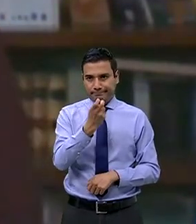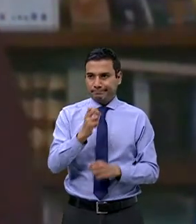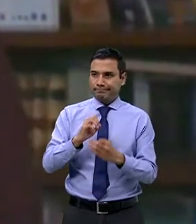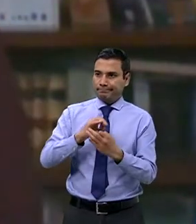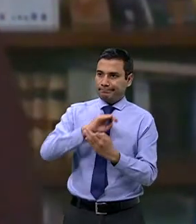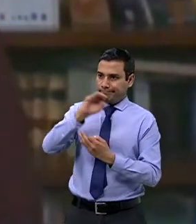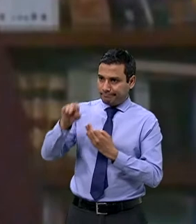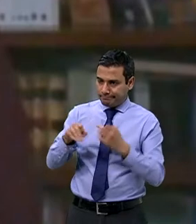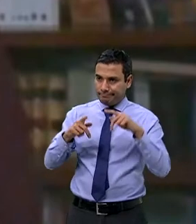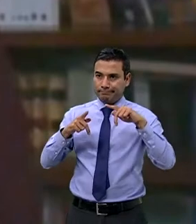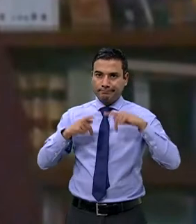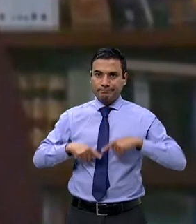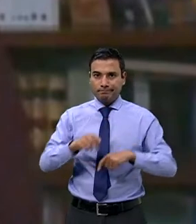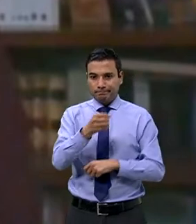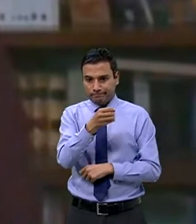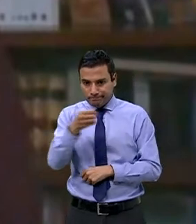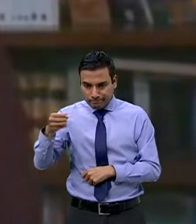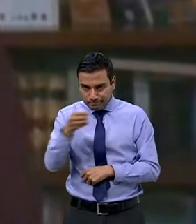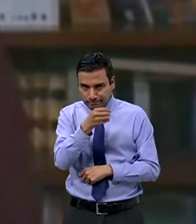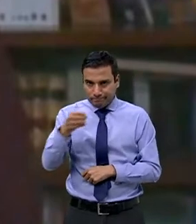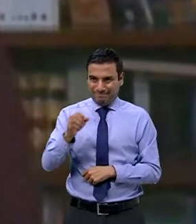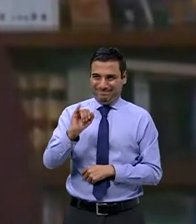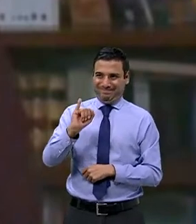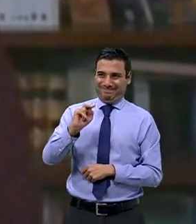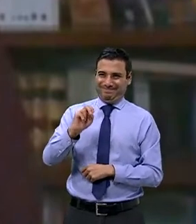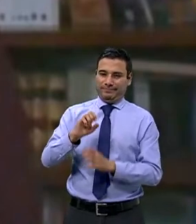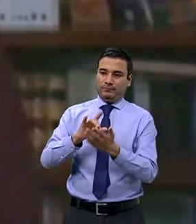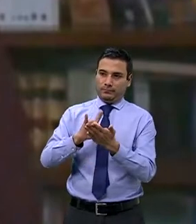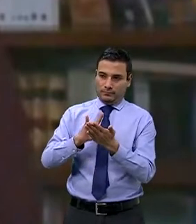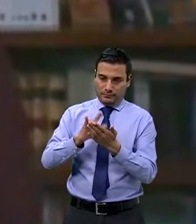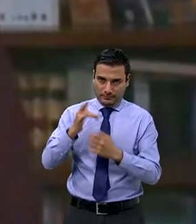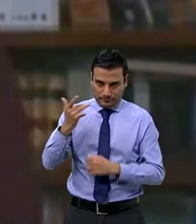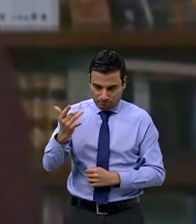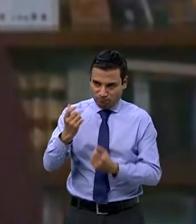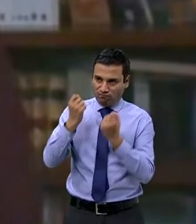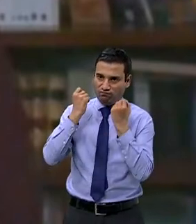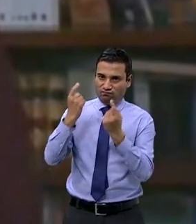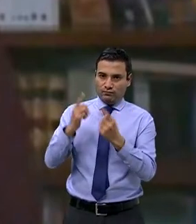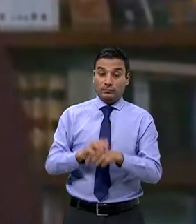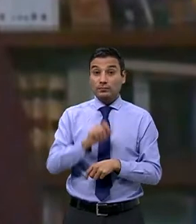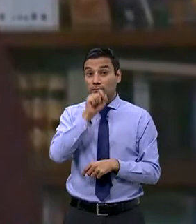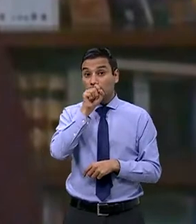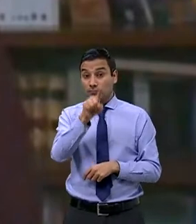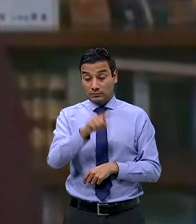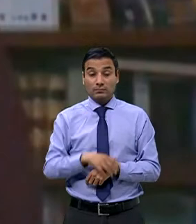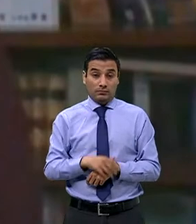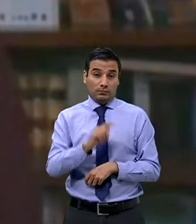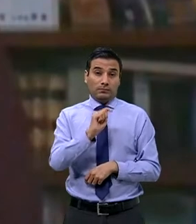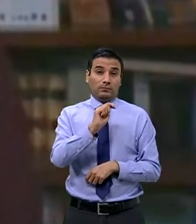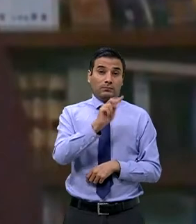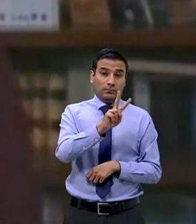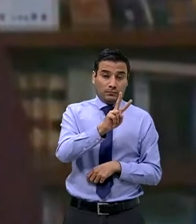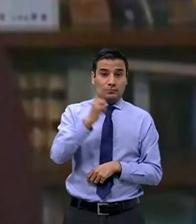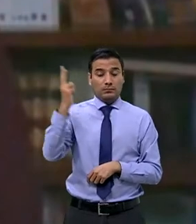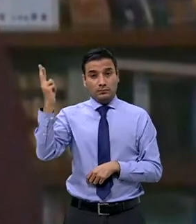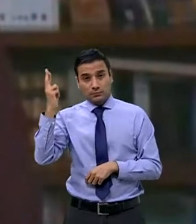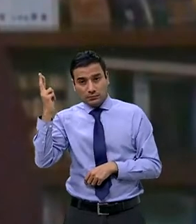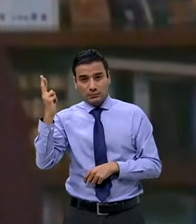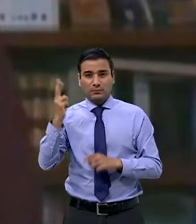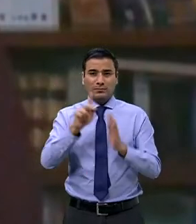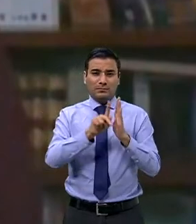personal del instituto a todos los medios de comunicación también porque hicimos un trabajo